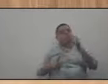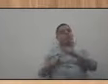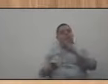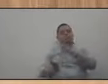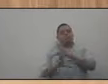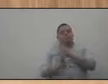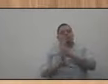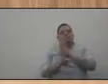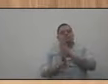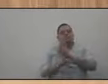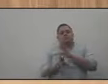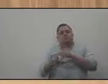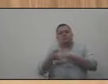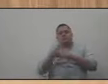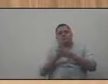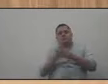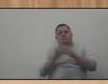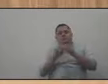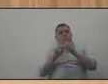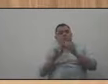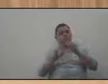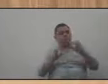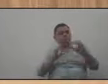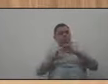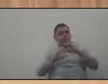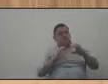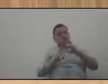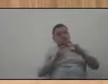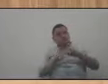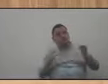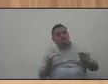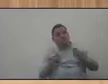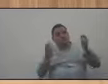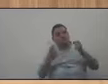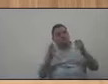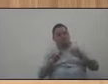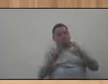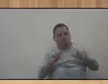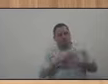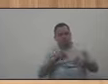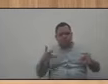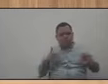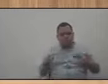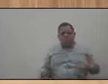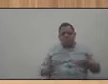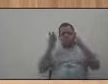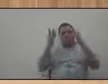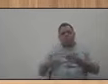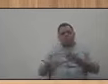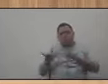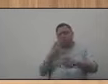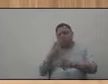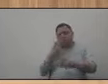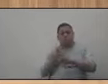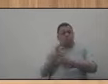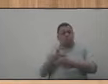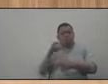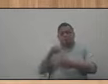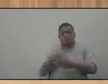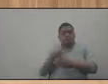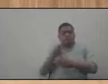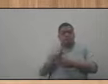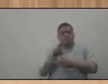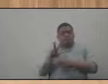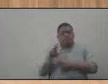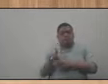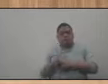integrales materno-perinatal y la de la promoción de la salud. resaltar el hecho más grande que teníamos para el